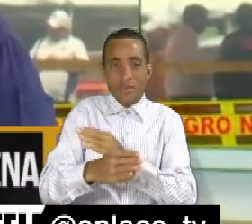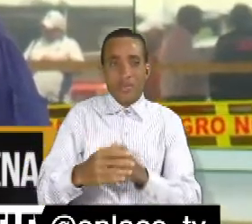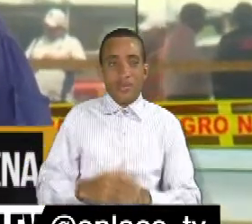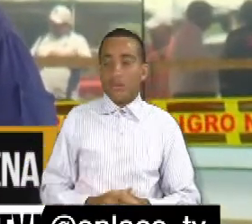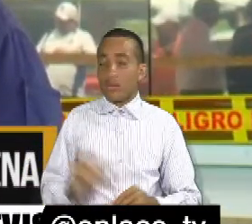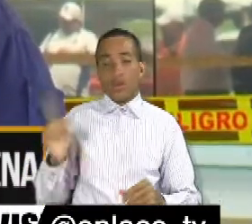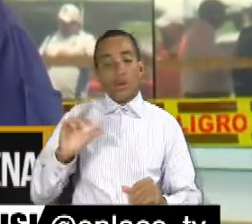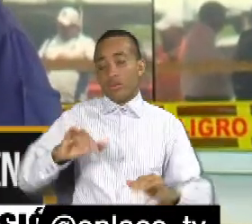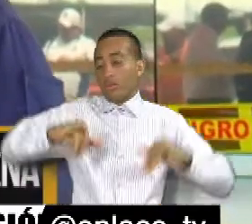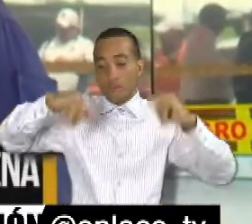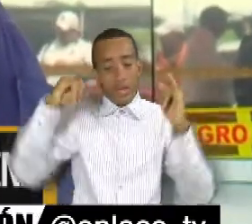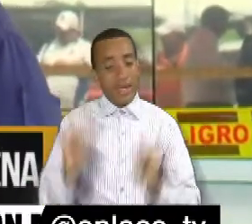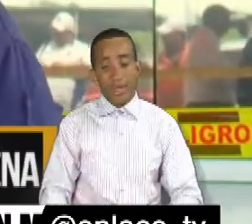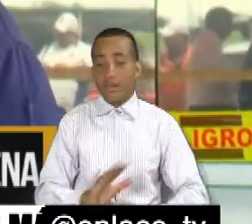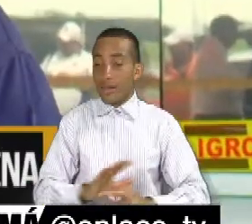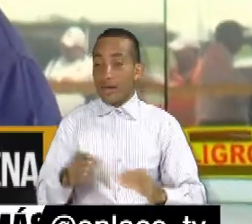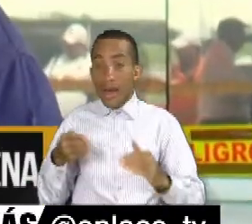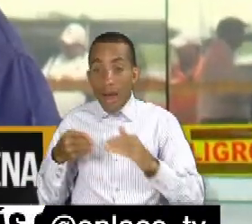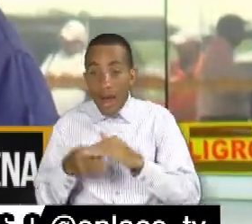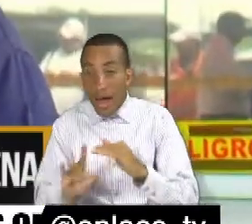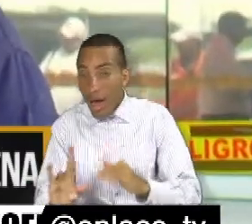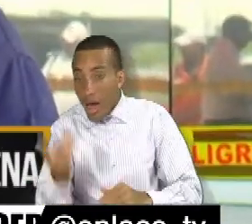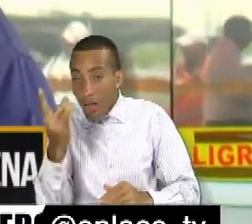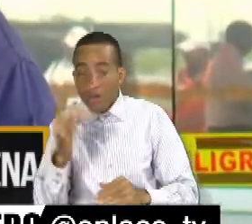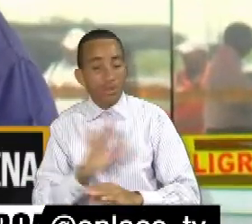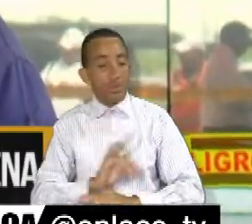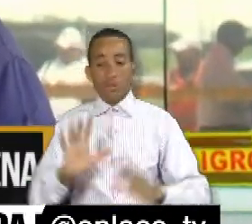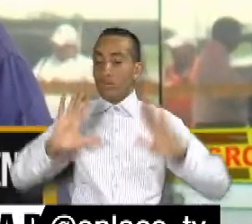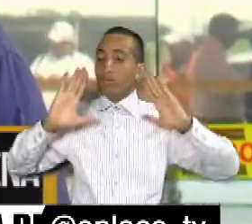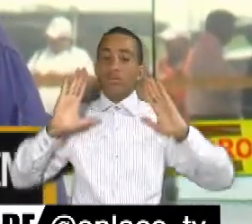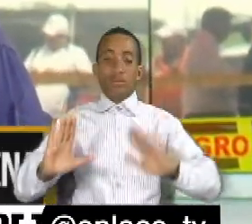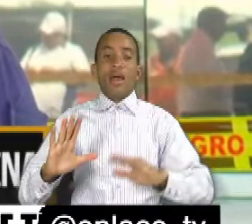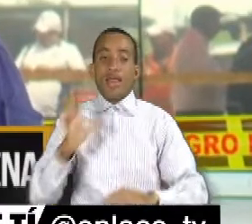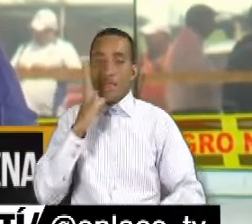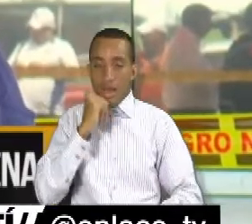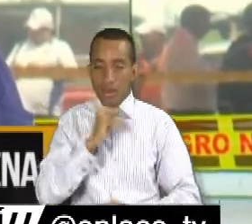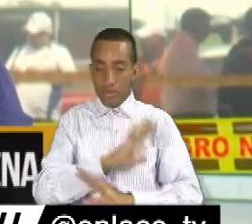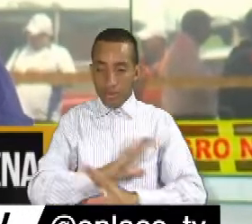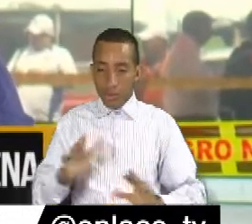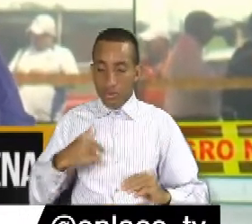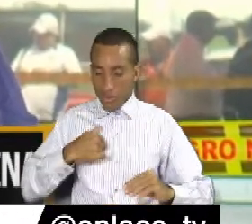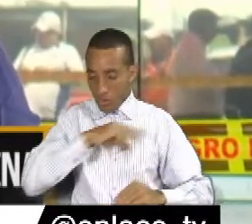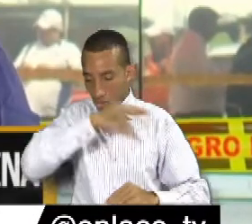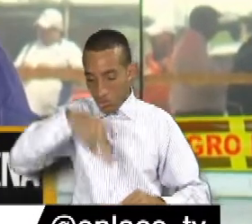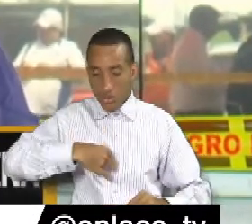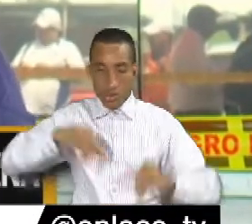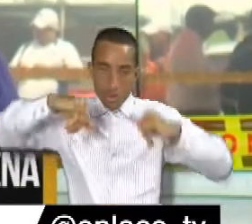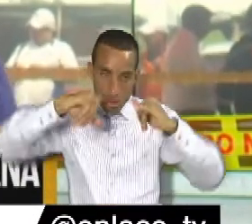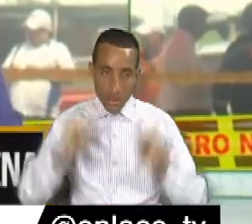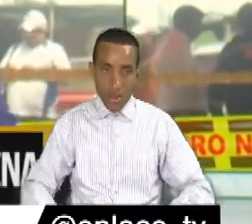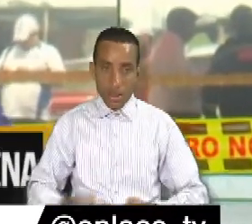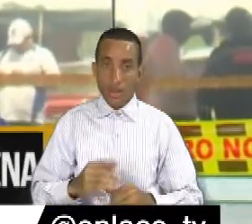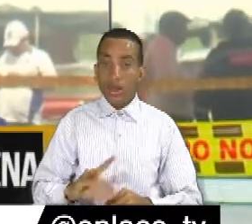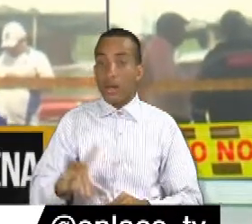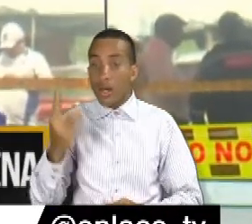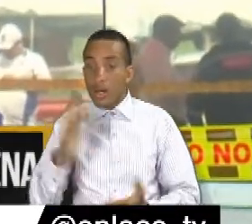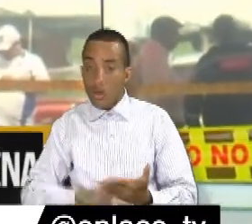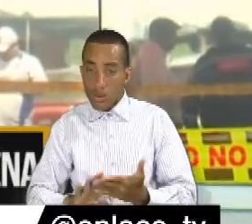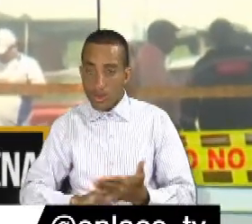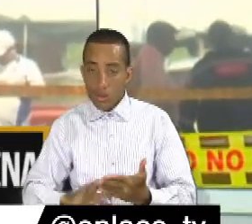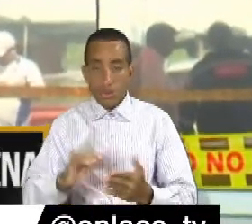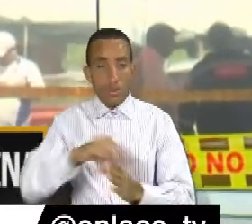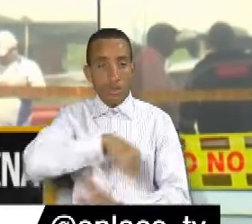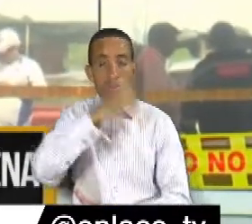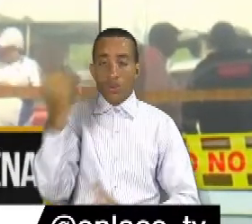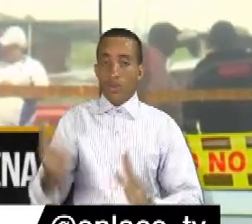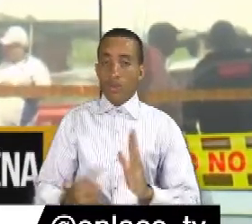estamos dispuestos a que no, que esta es la manera de presionar de nosotros y vamos a estar aquí hasta que nos den la solución definitiva a